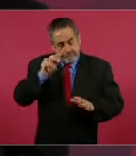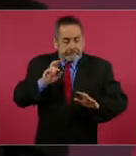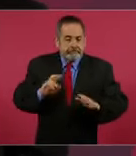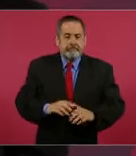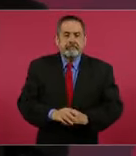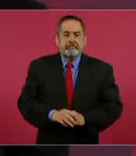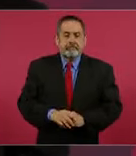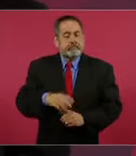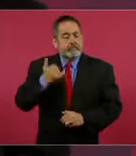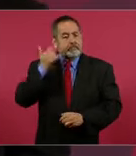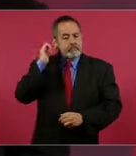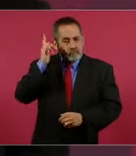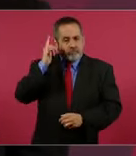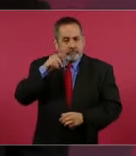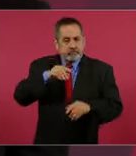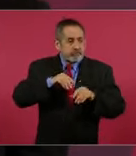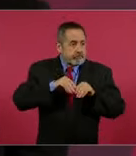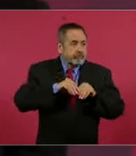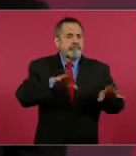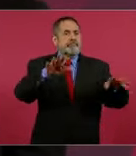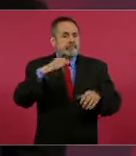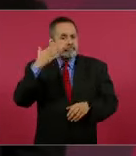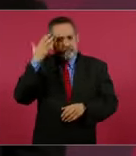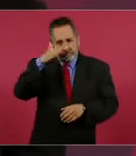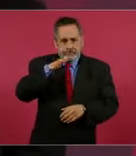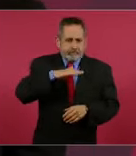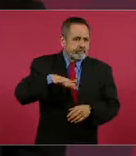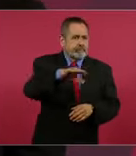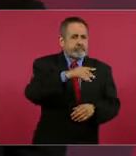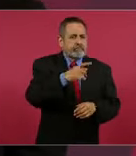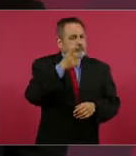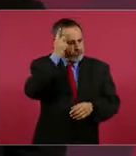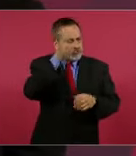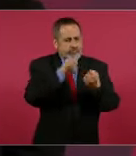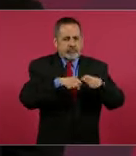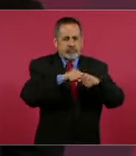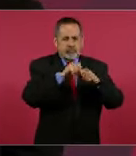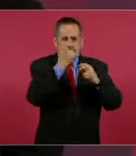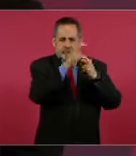Y ojalá y se enteren todos los accionistas,